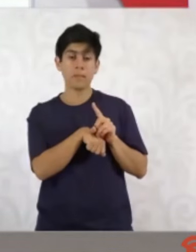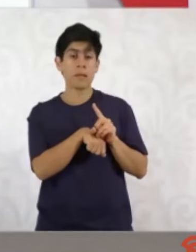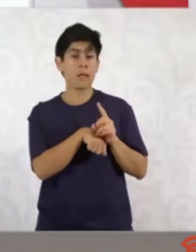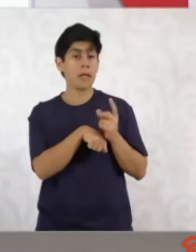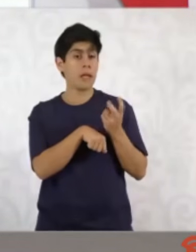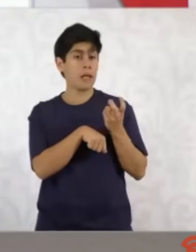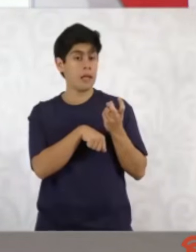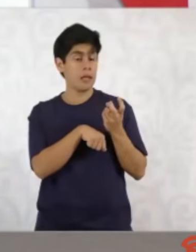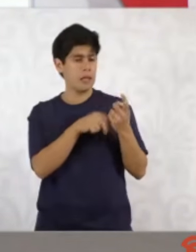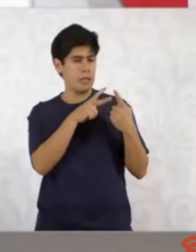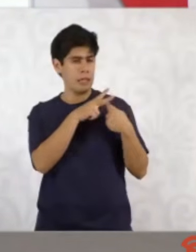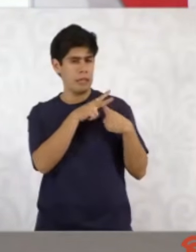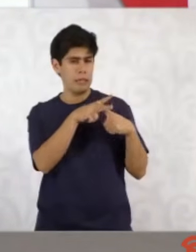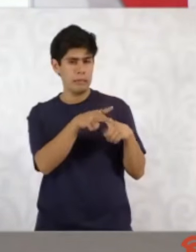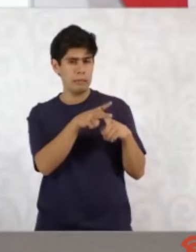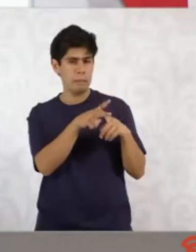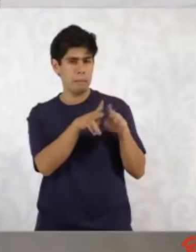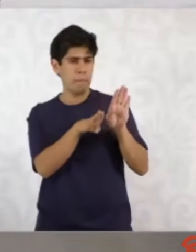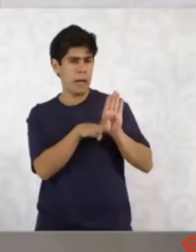nado sincronizado,